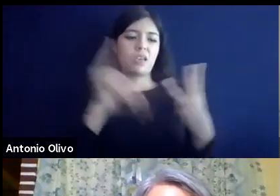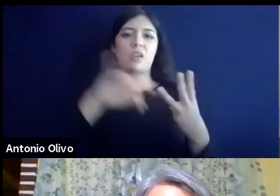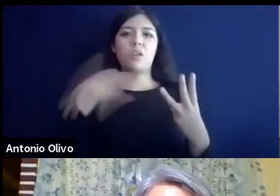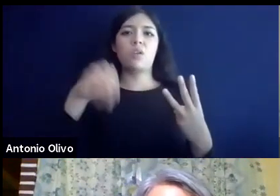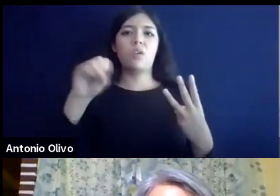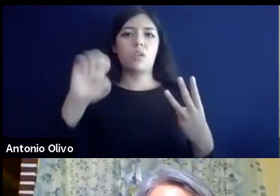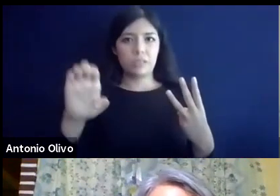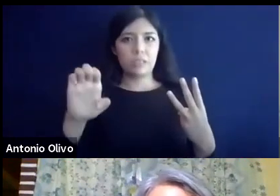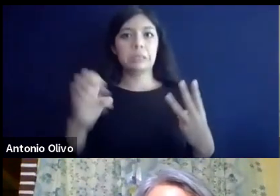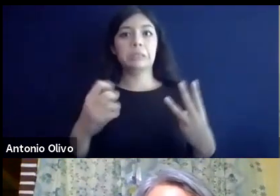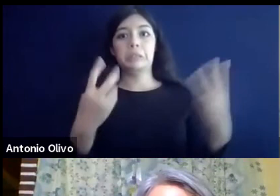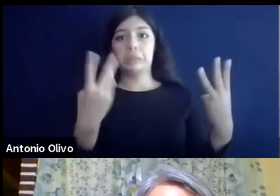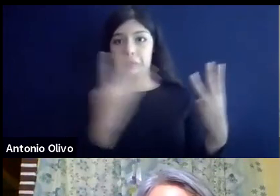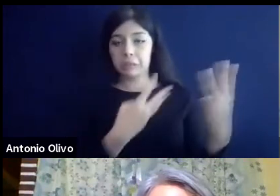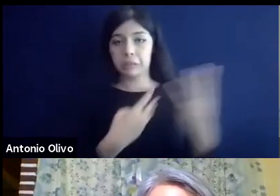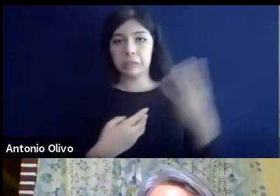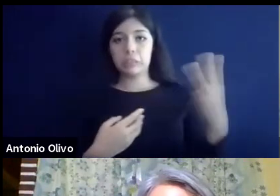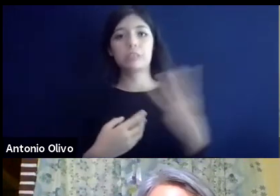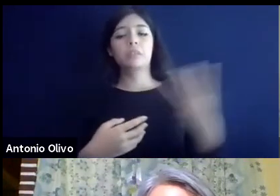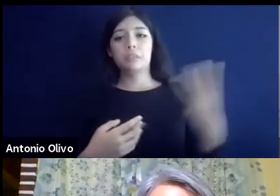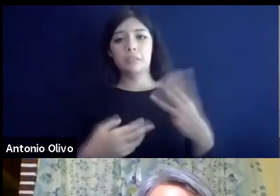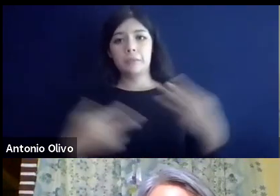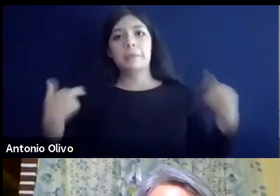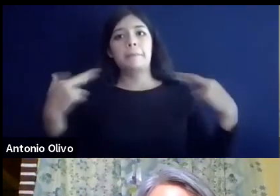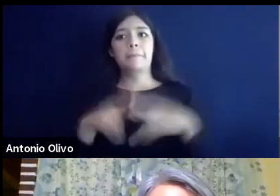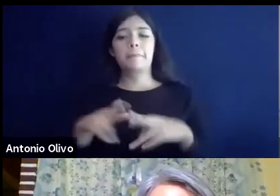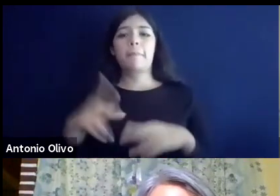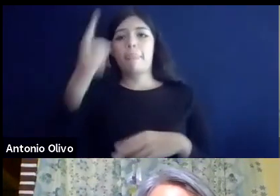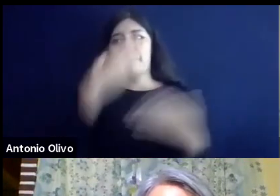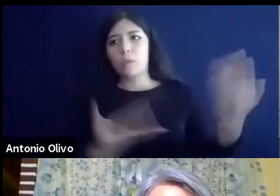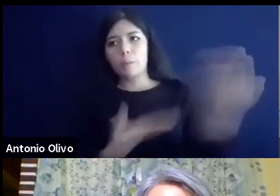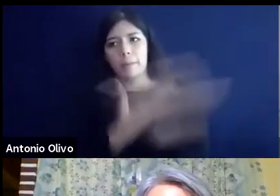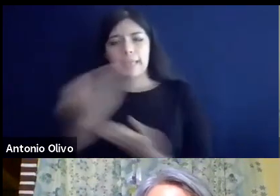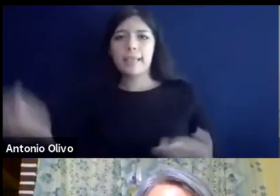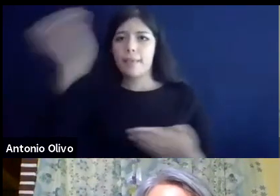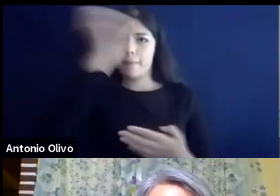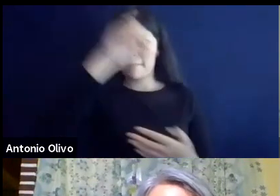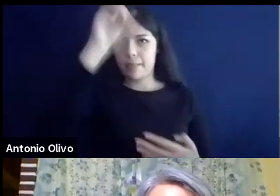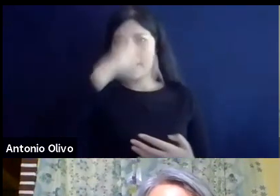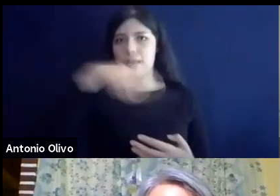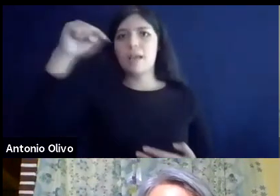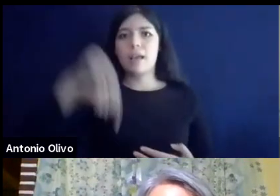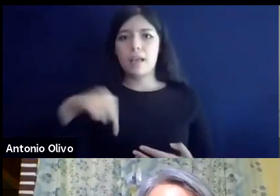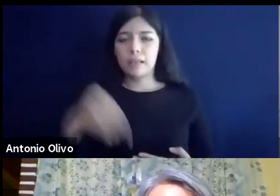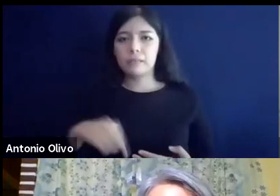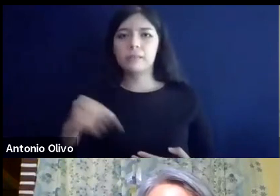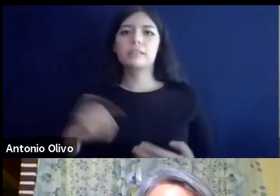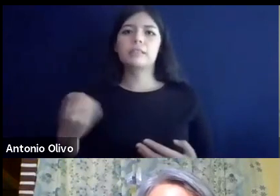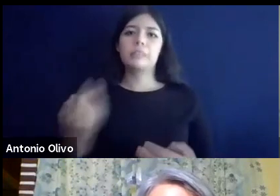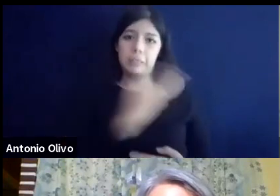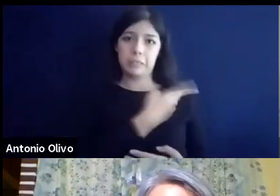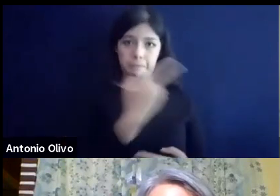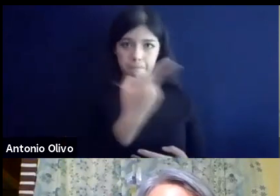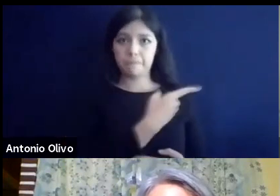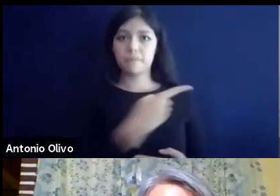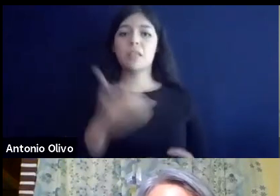que pues no nada más fue también la oportunidad de haber estudiado con teniendo alguna discapacidad, sino que también,